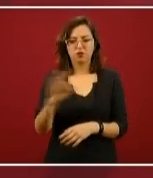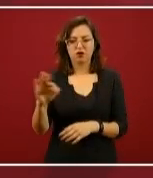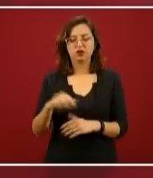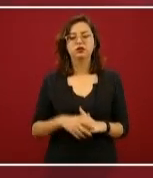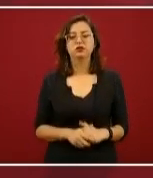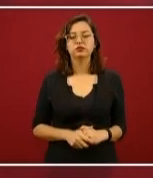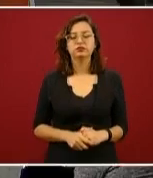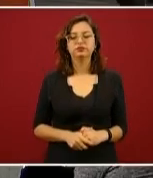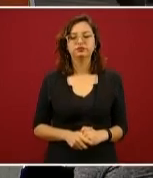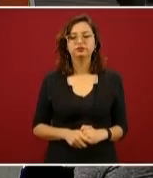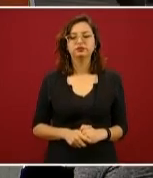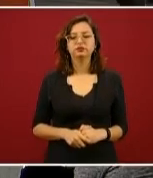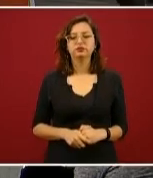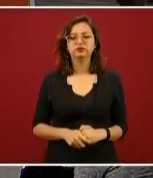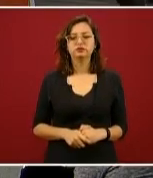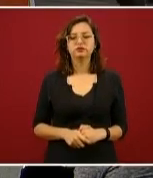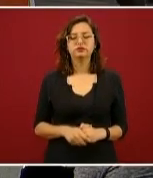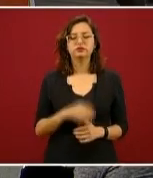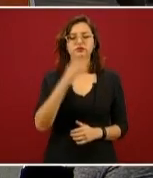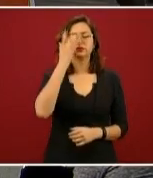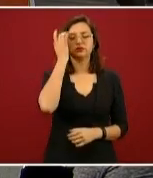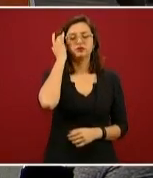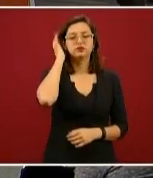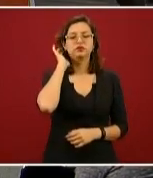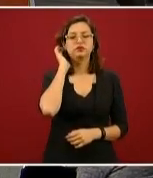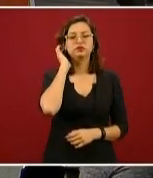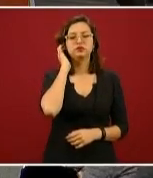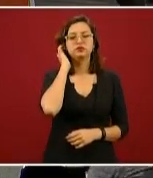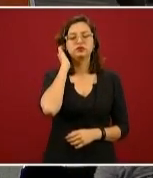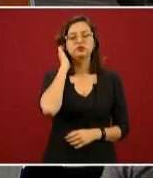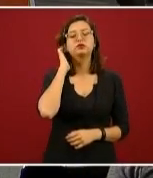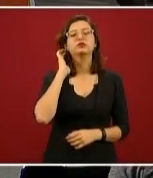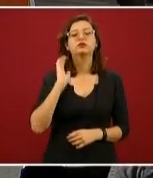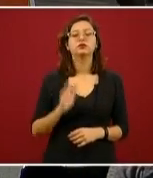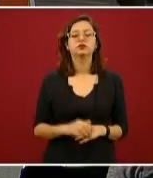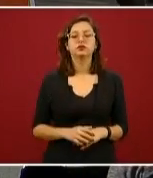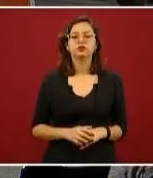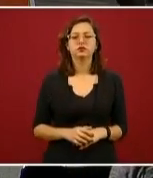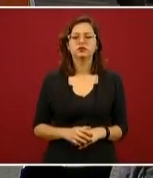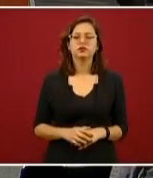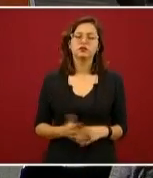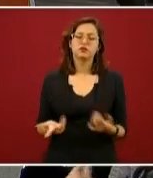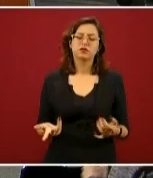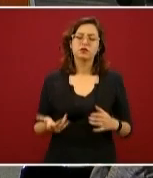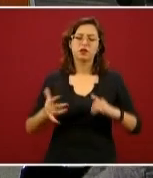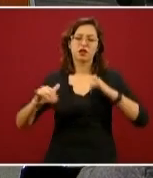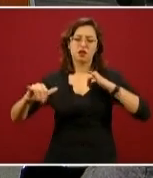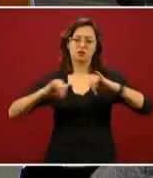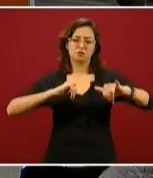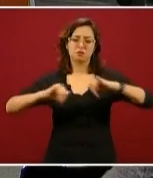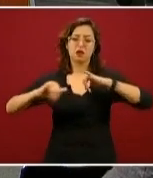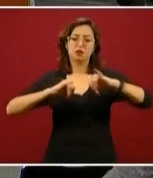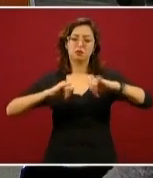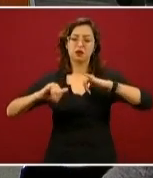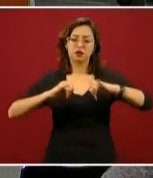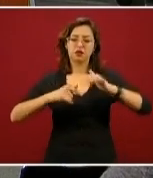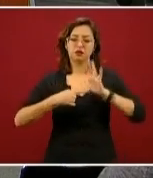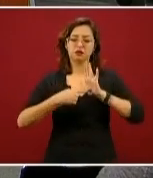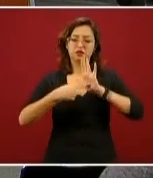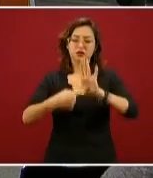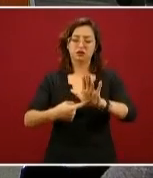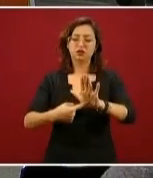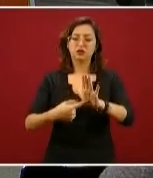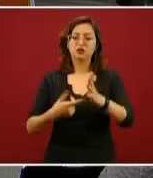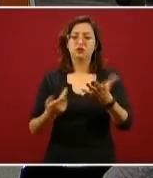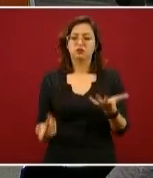Y el último elemento que señalo respecto a este informe es el mapa. Hemos identificado desde el principio, esto